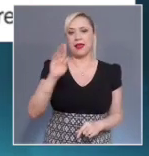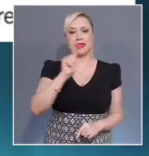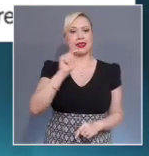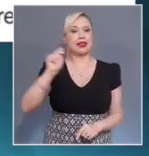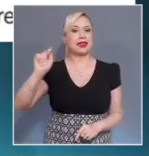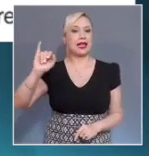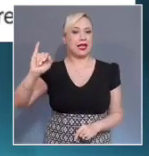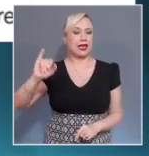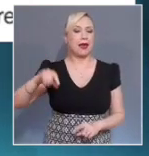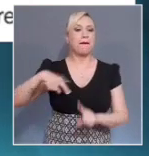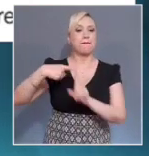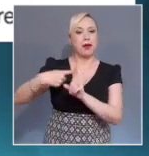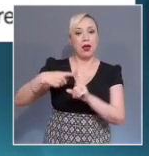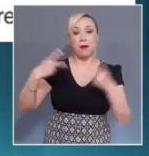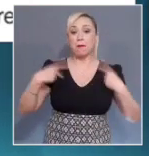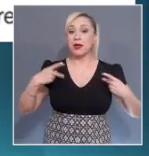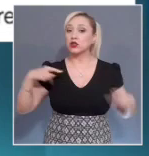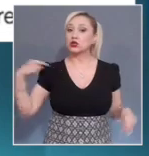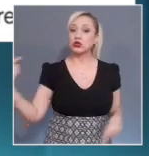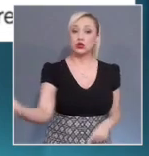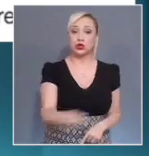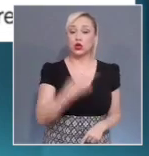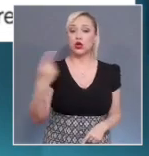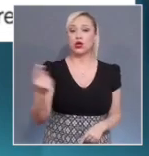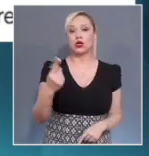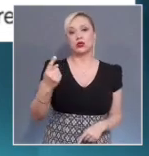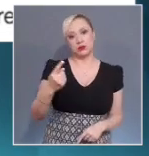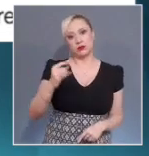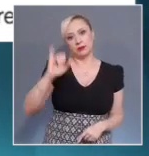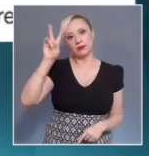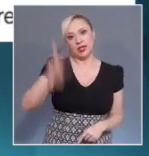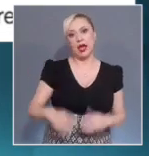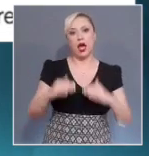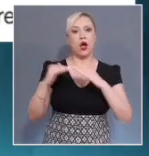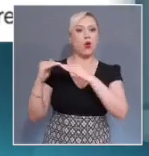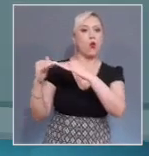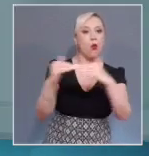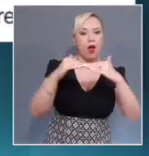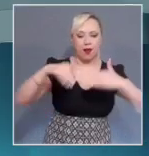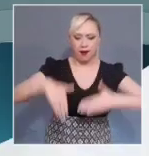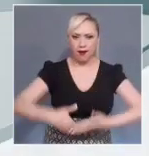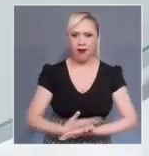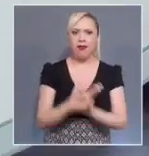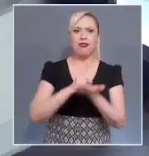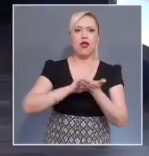las personas nacemos libres e iguales en dignidad y derechos.